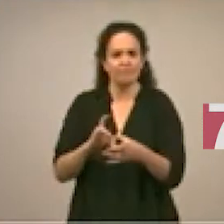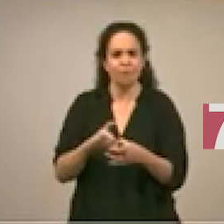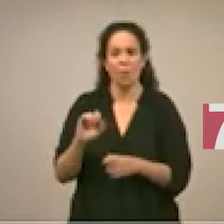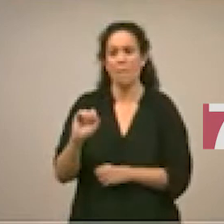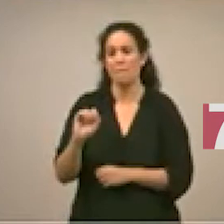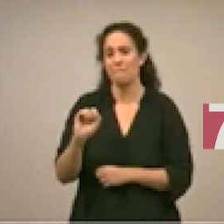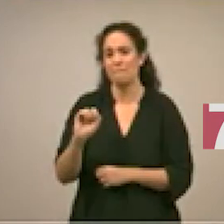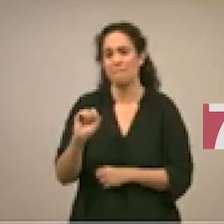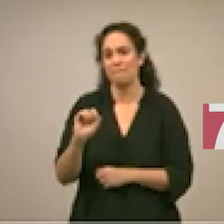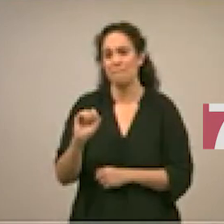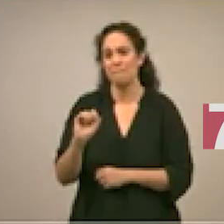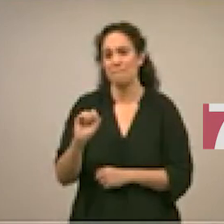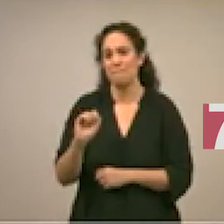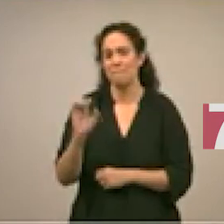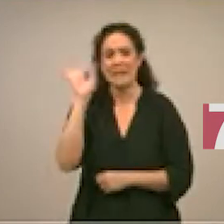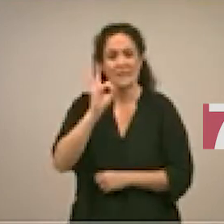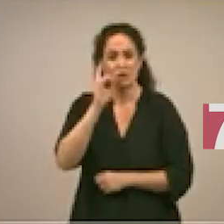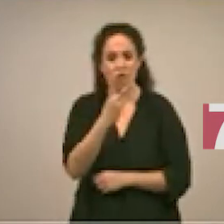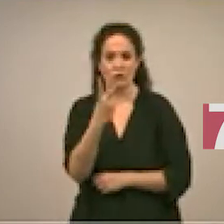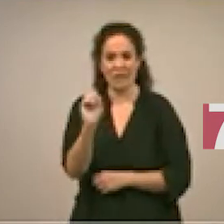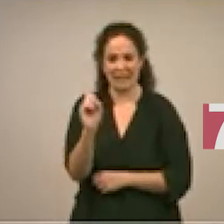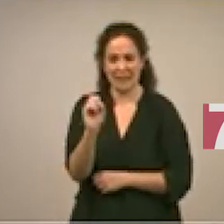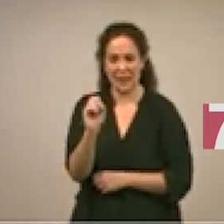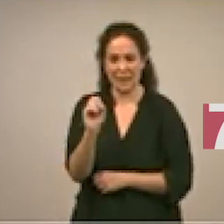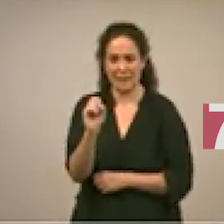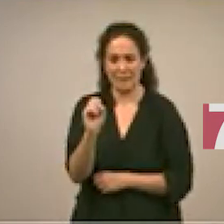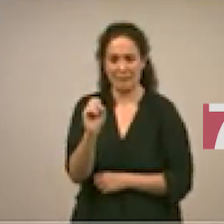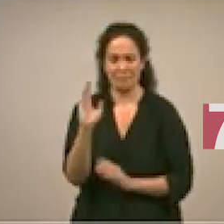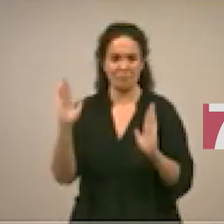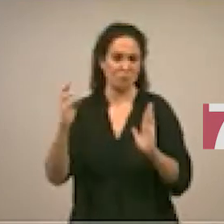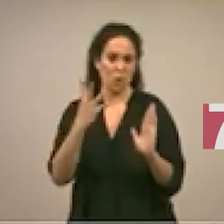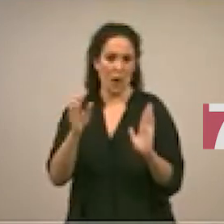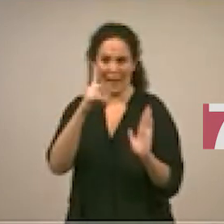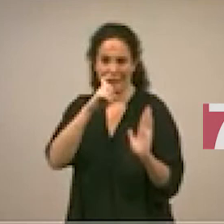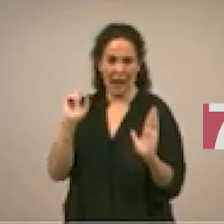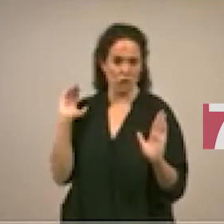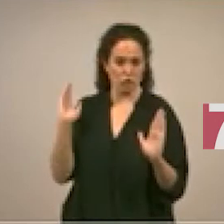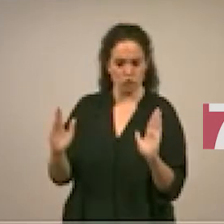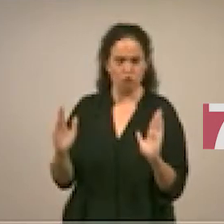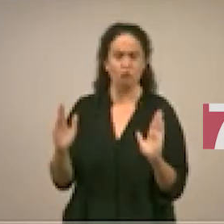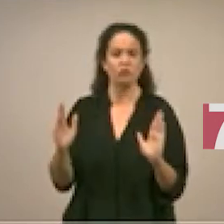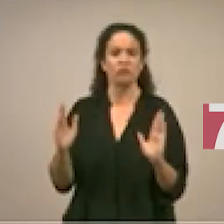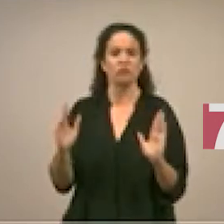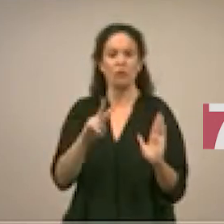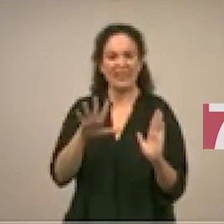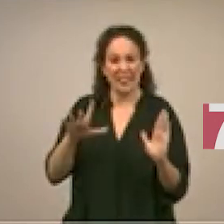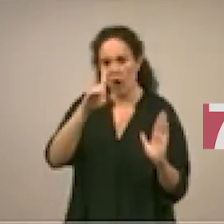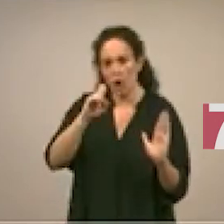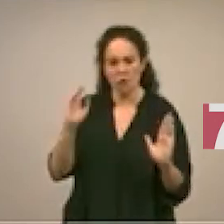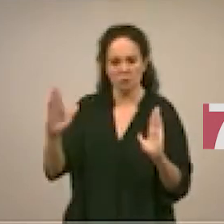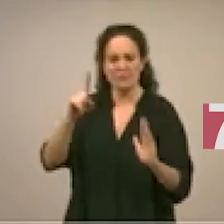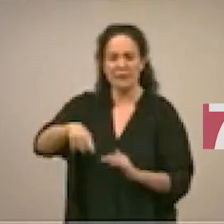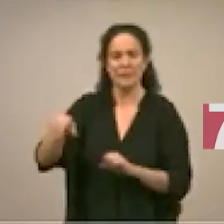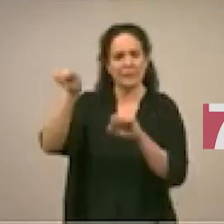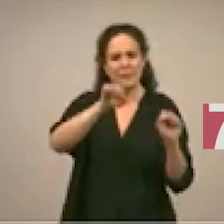cuarto de siglo del siglo 20 en el que también destacan una serie de elementos que han sido considerados para su